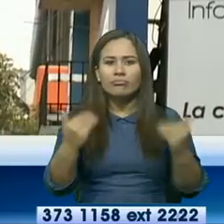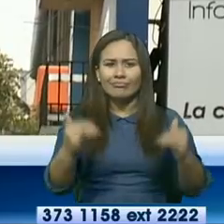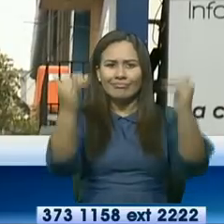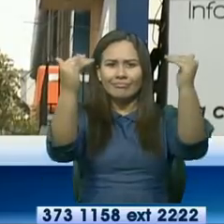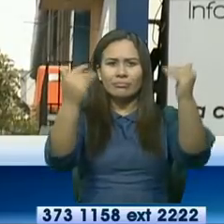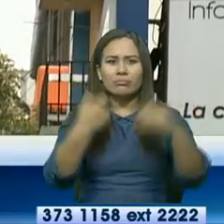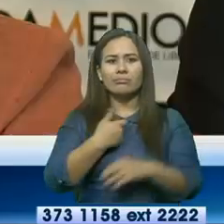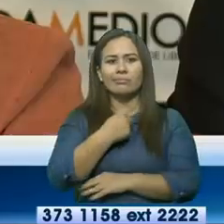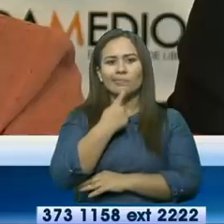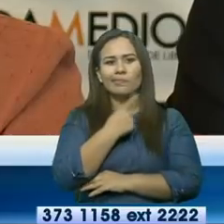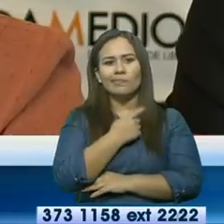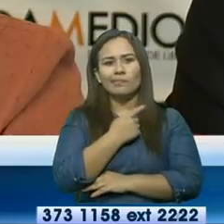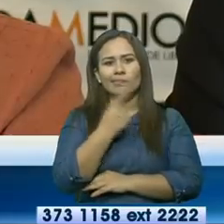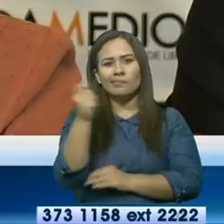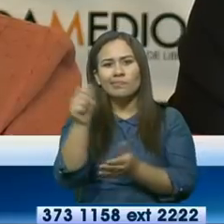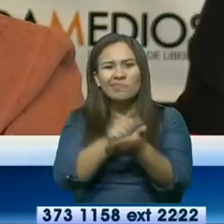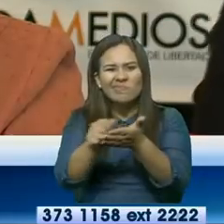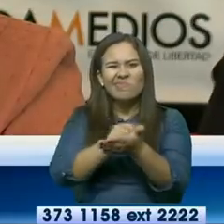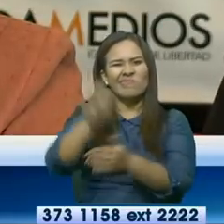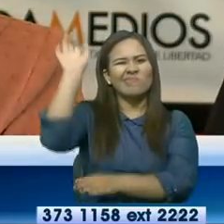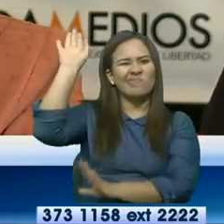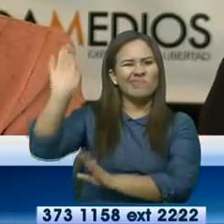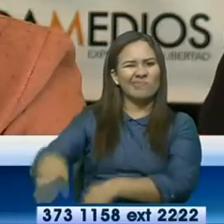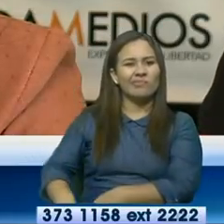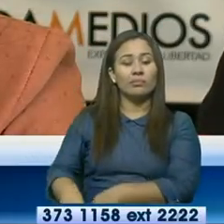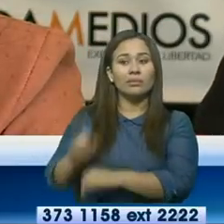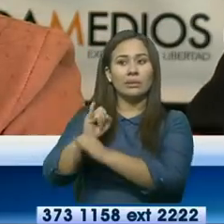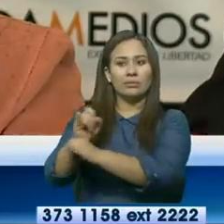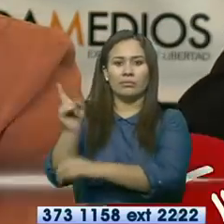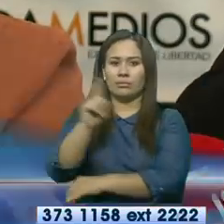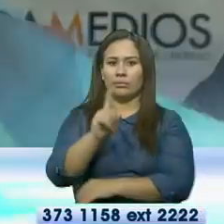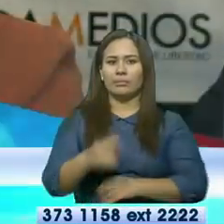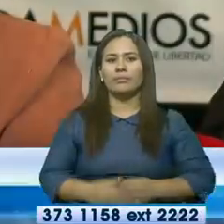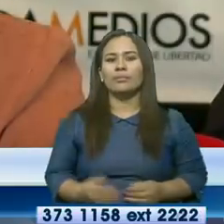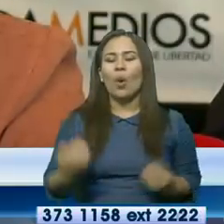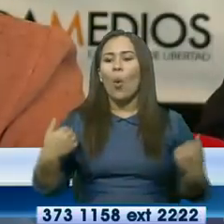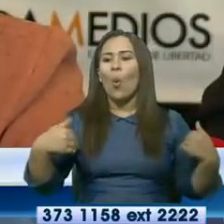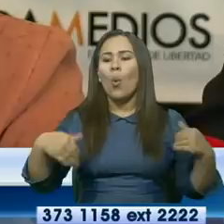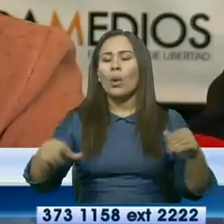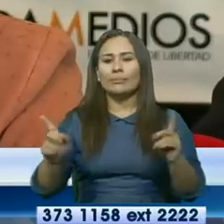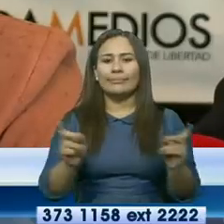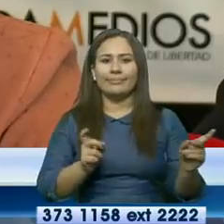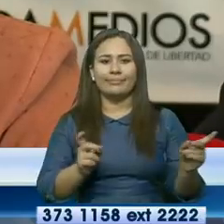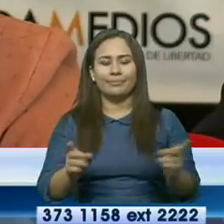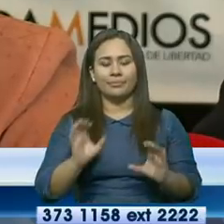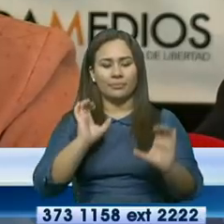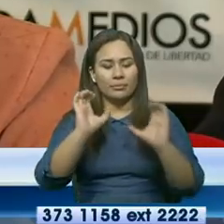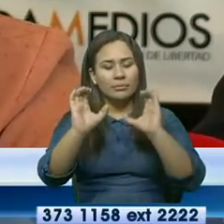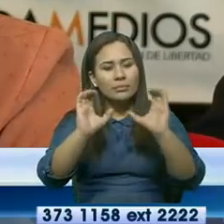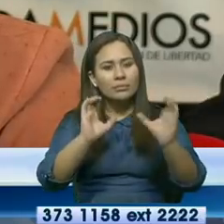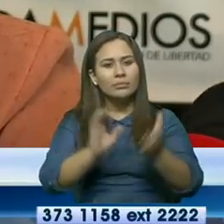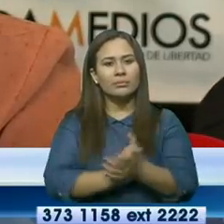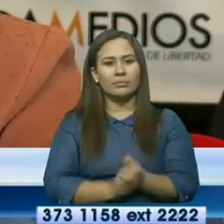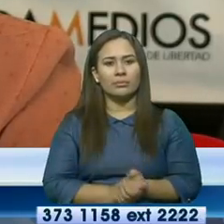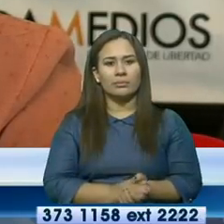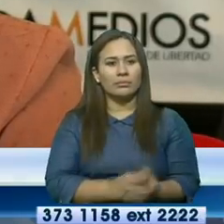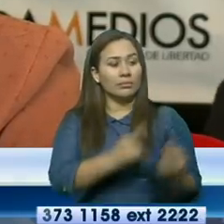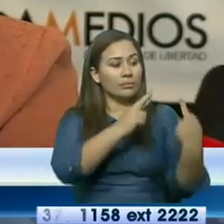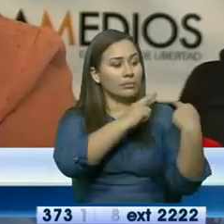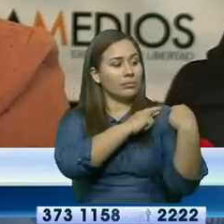eliminarse cualquier organismo regulatorio de la comunicación debe ser un organismo